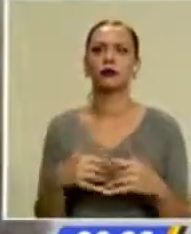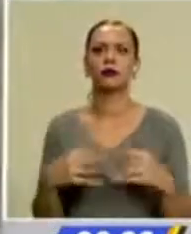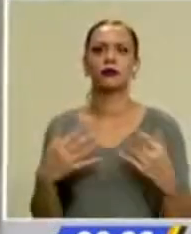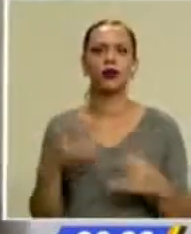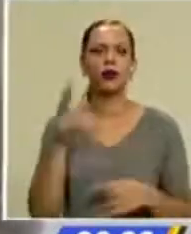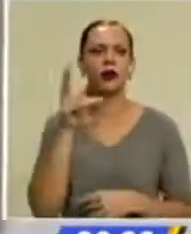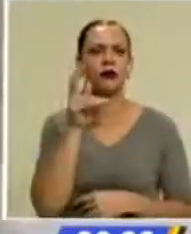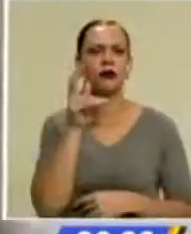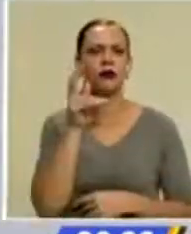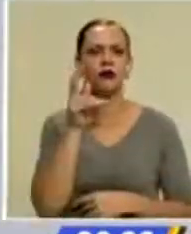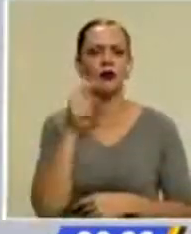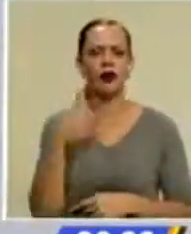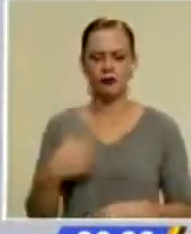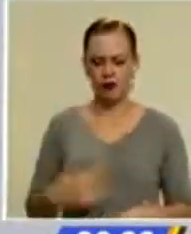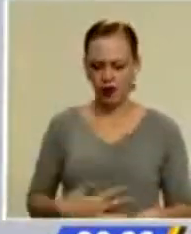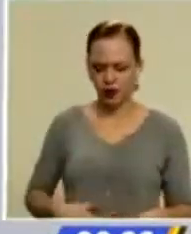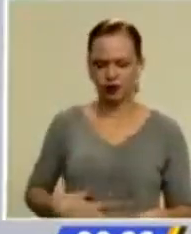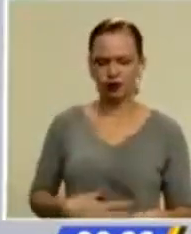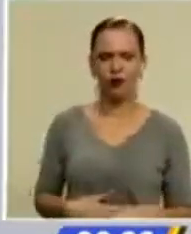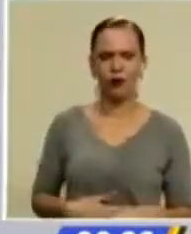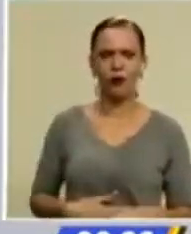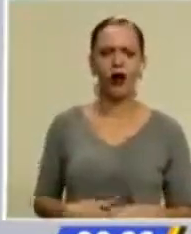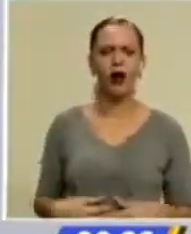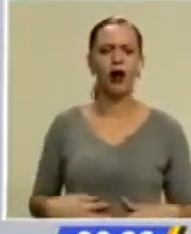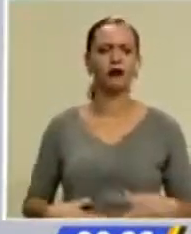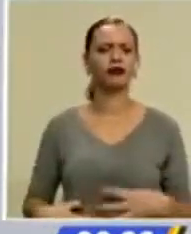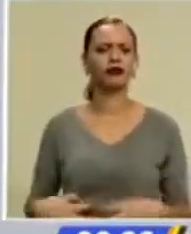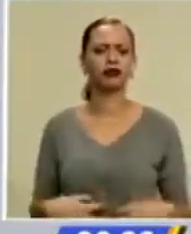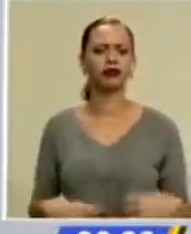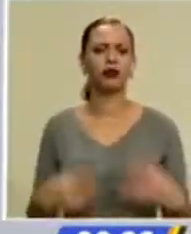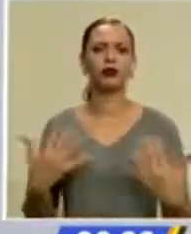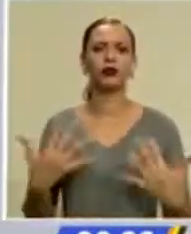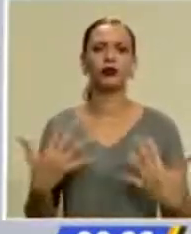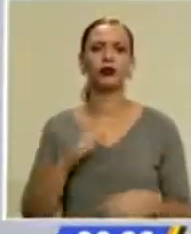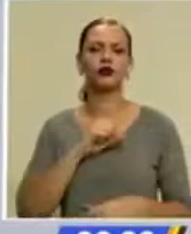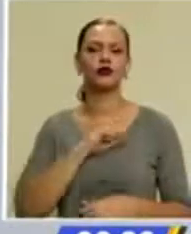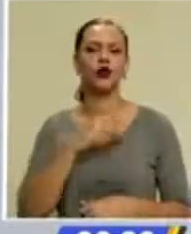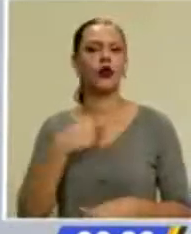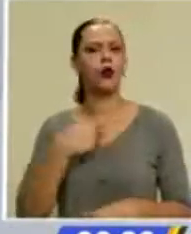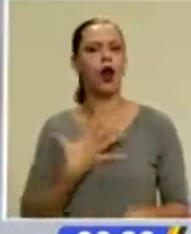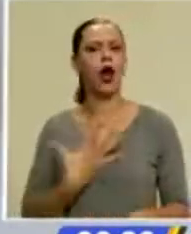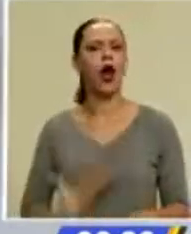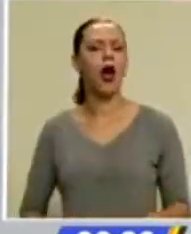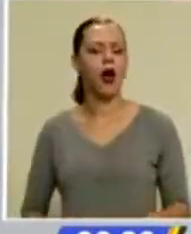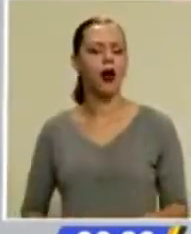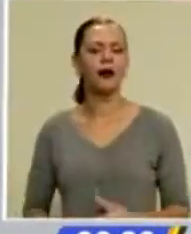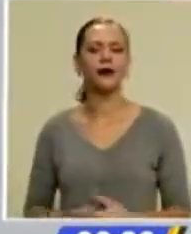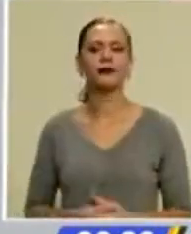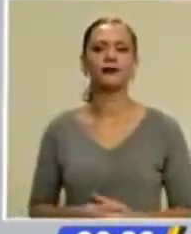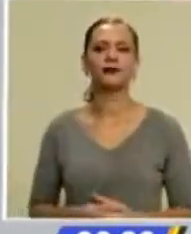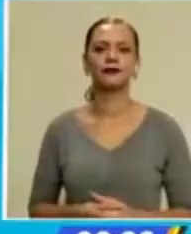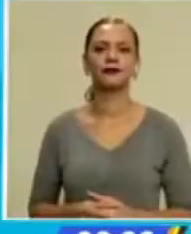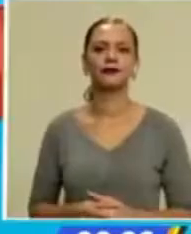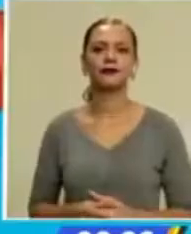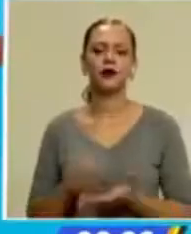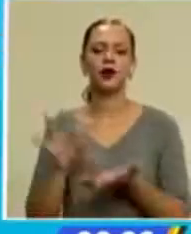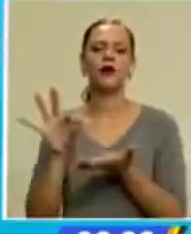¡Ay! ¡Es mi estómago! ¡Ay! ¡Tengo hambre! ¡Unos